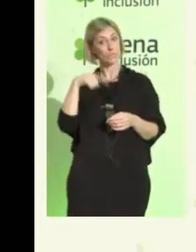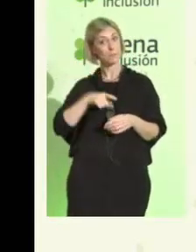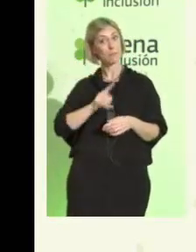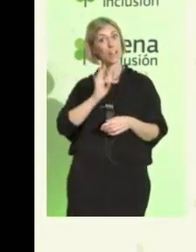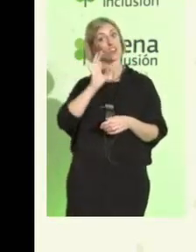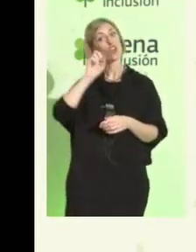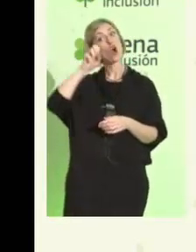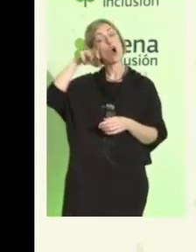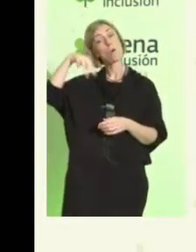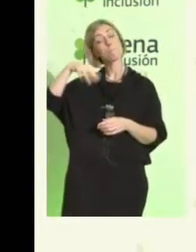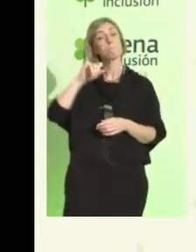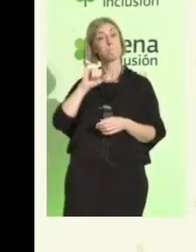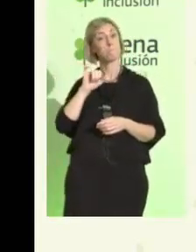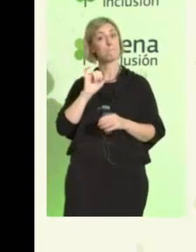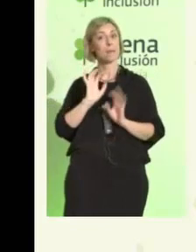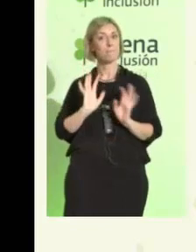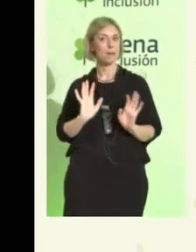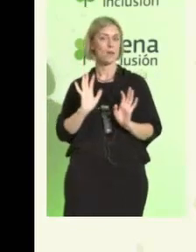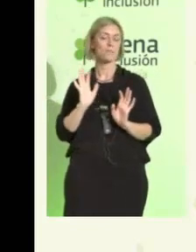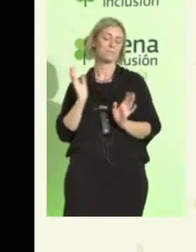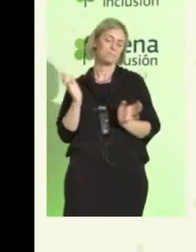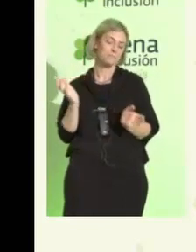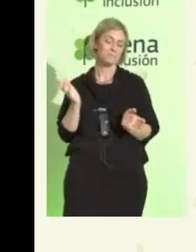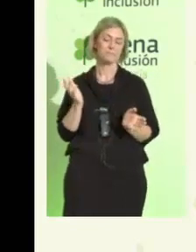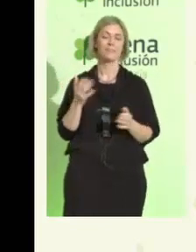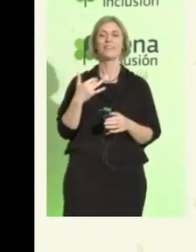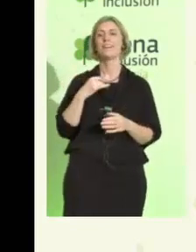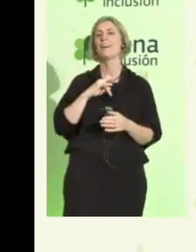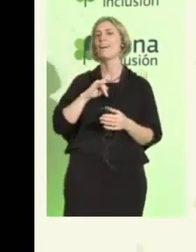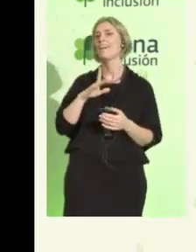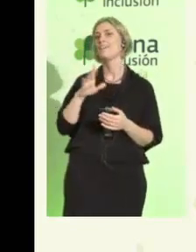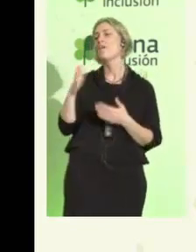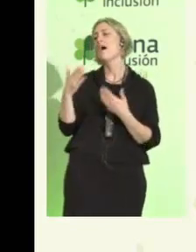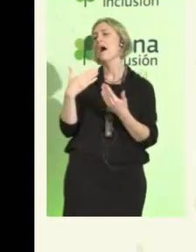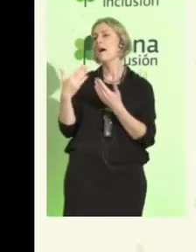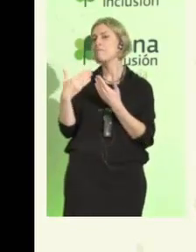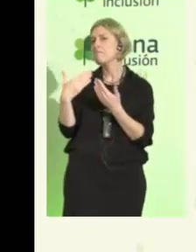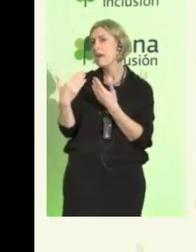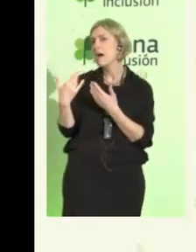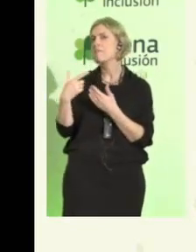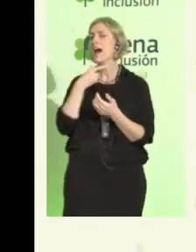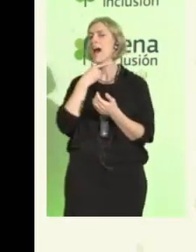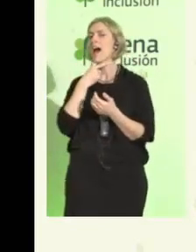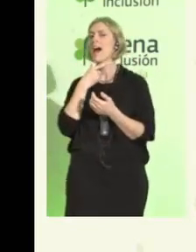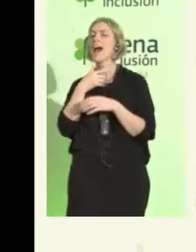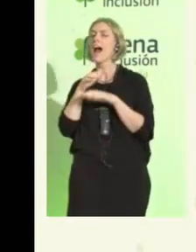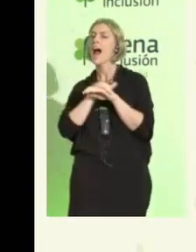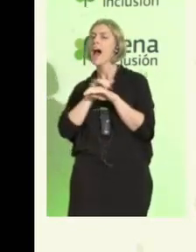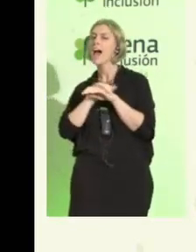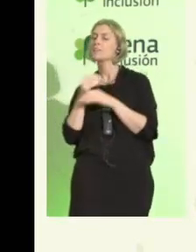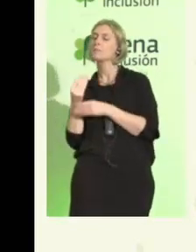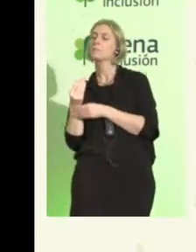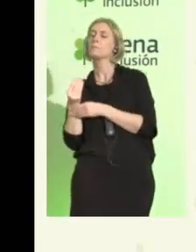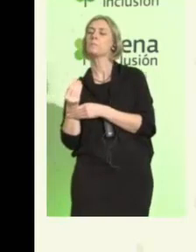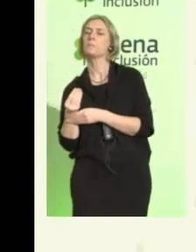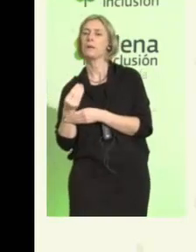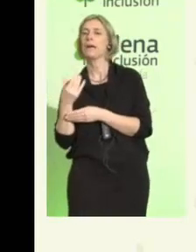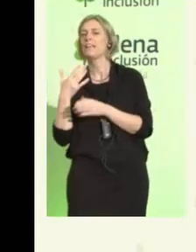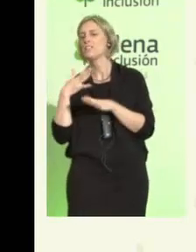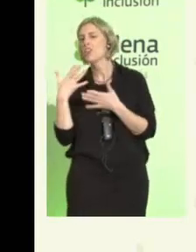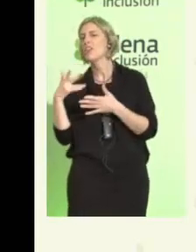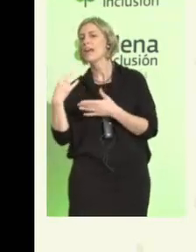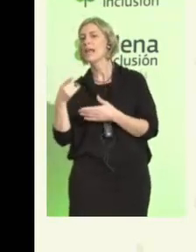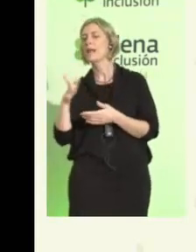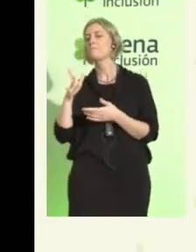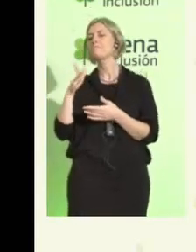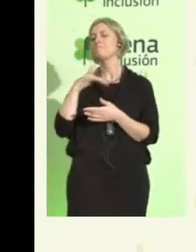pero no fue así, pero bueno, al menos me toleraba cuando iba a Tommy's. Y entonces algunas veces, entonces una vez conseguía montarla en un